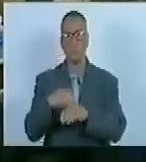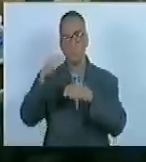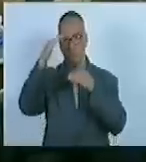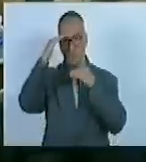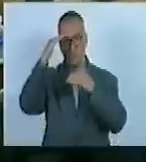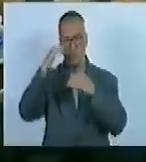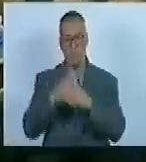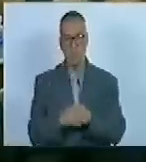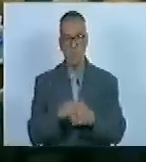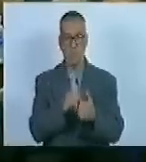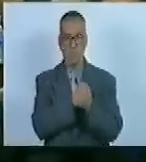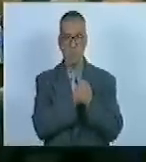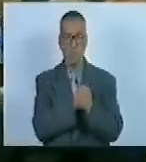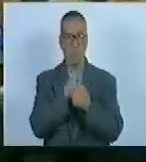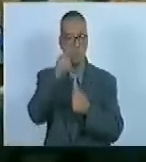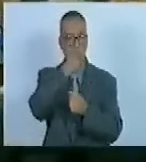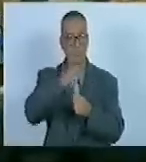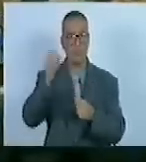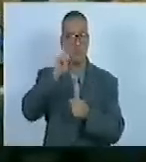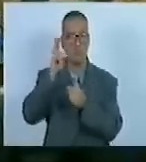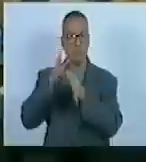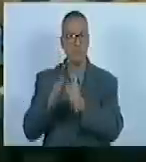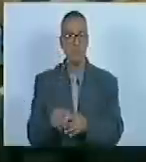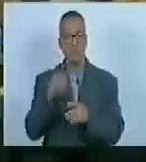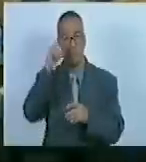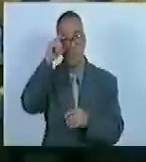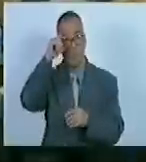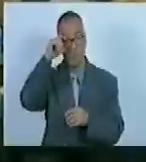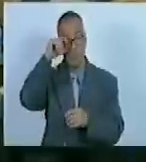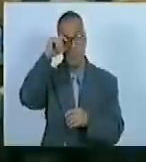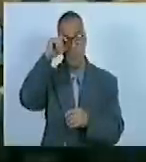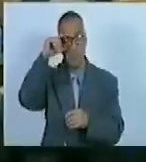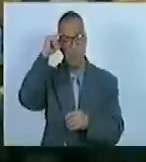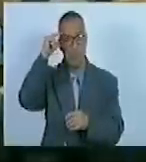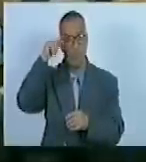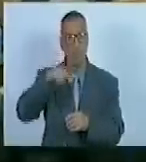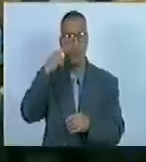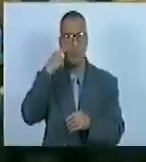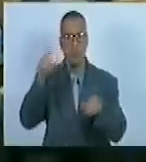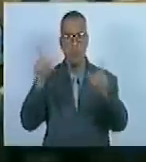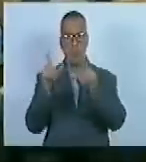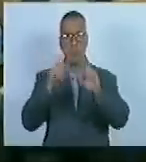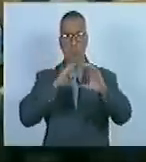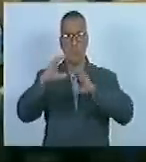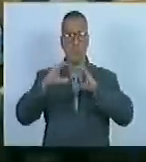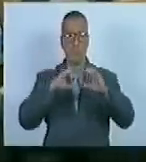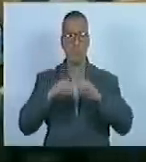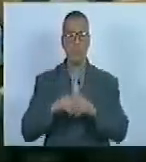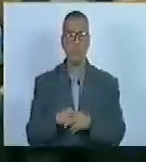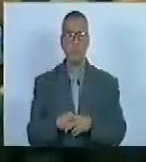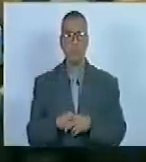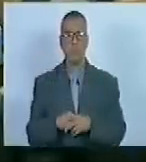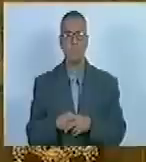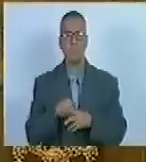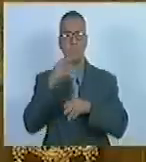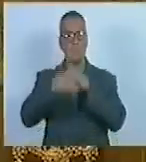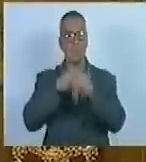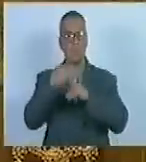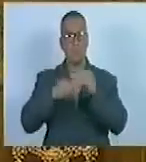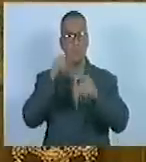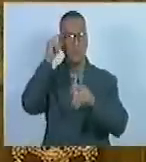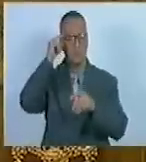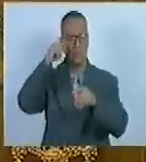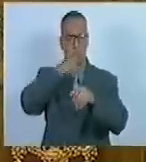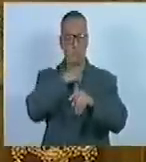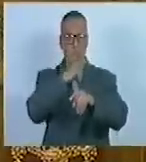saludo amoroso al pueblo venezolano que hoy en día nos observan a través de los medios de comunicación. He sido comisionado el día